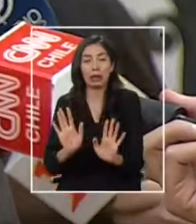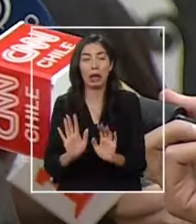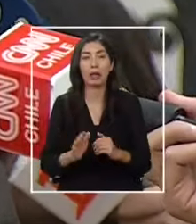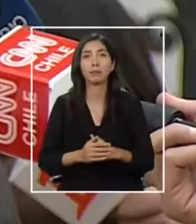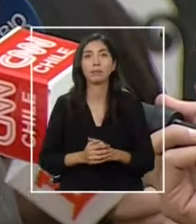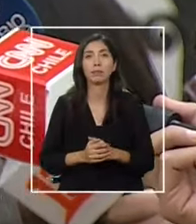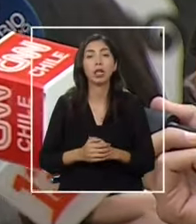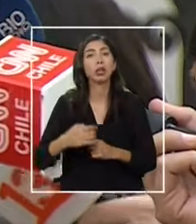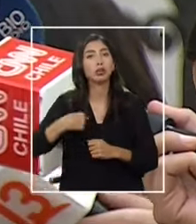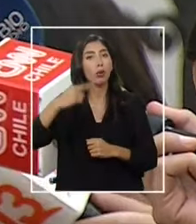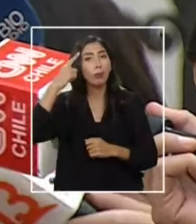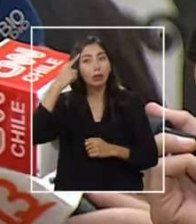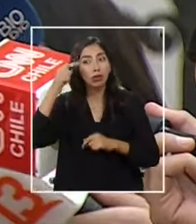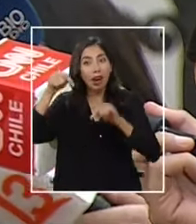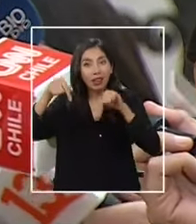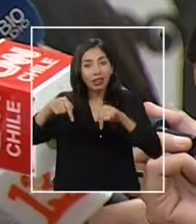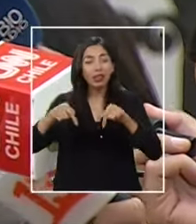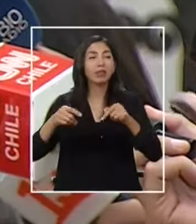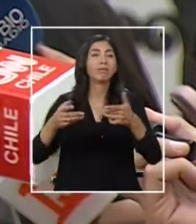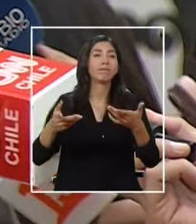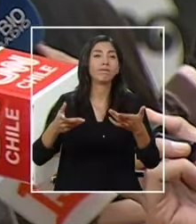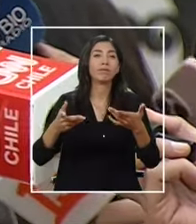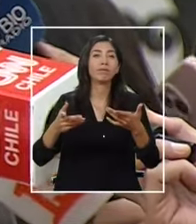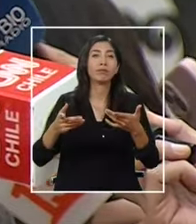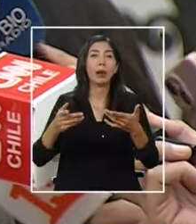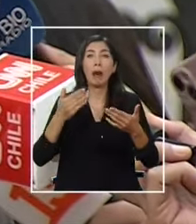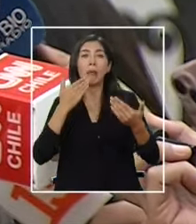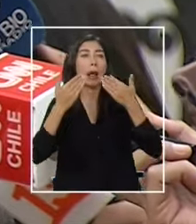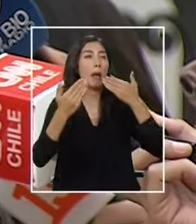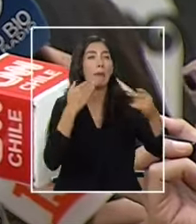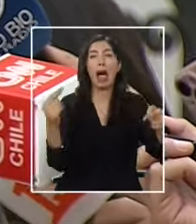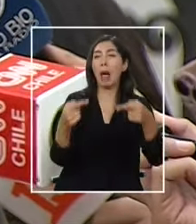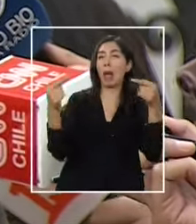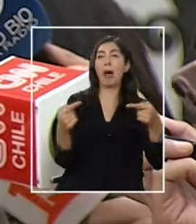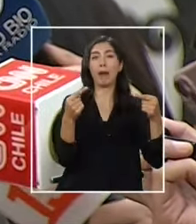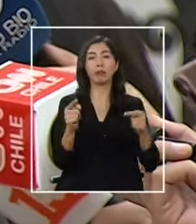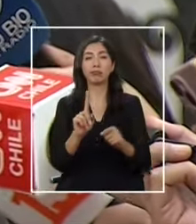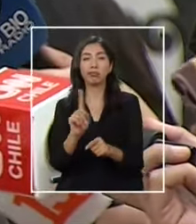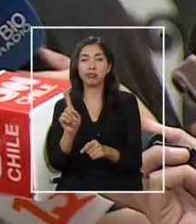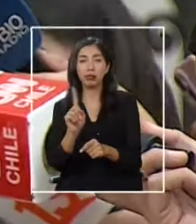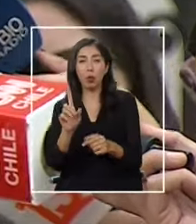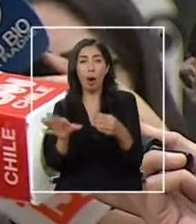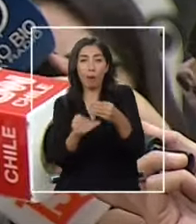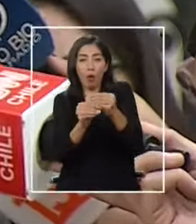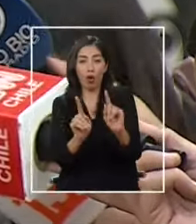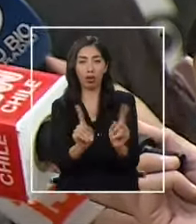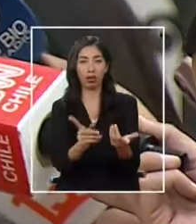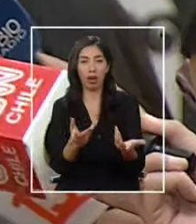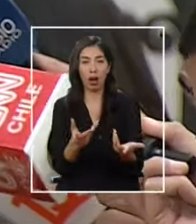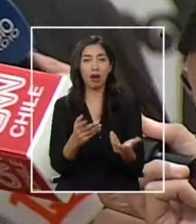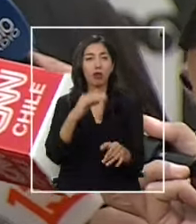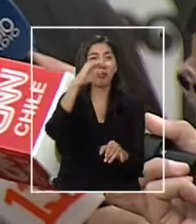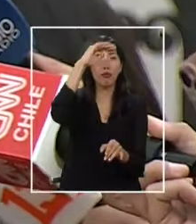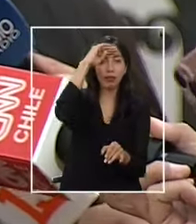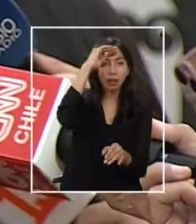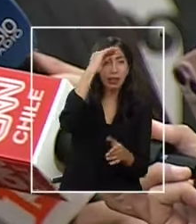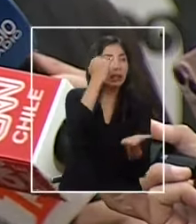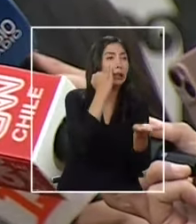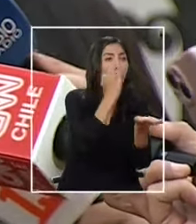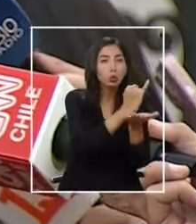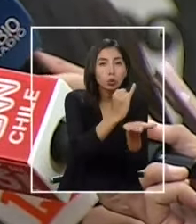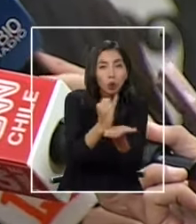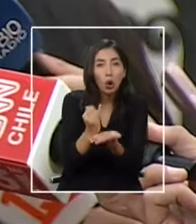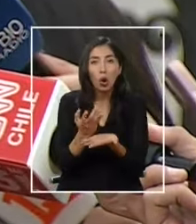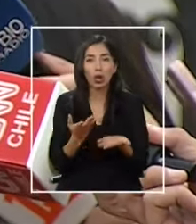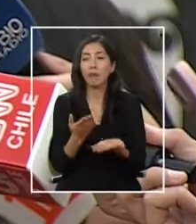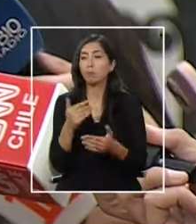Creo que acá hay que bajar de alguna manera el tono del debate. No contribuye ni a la confianza en las instituciones, no